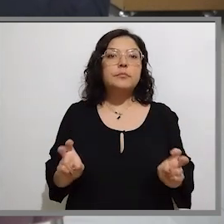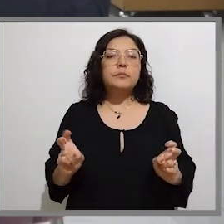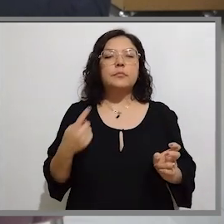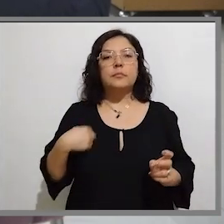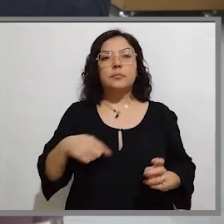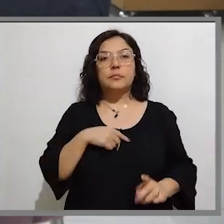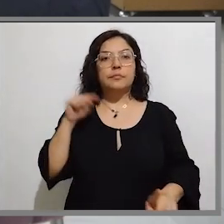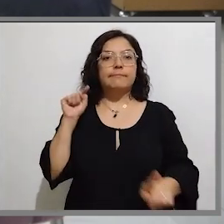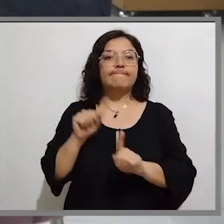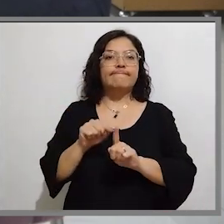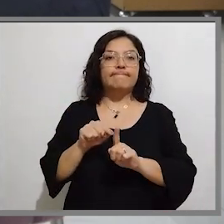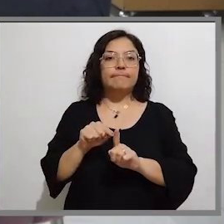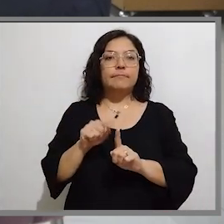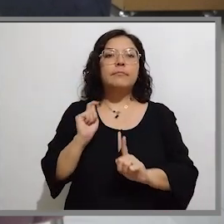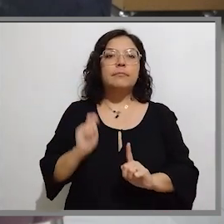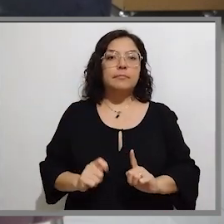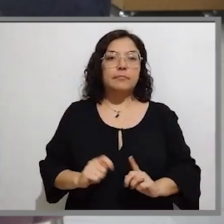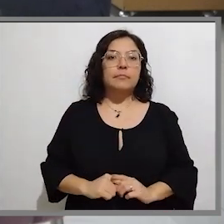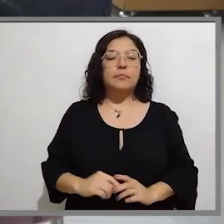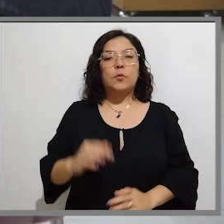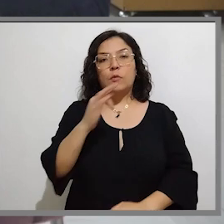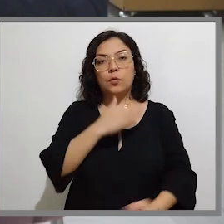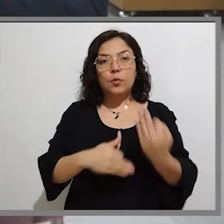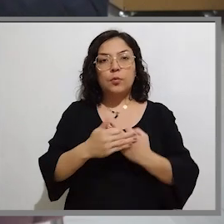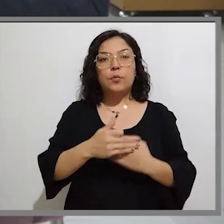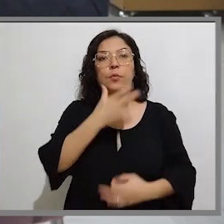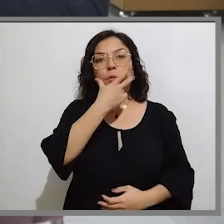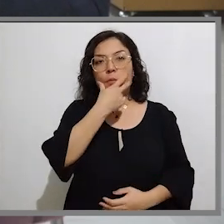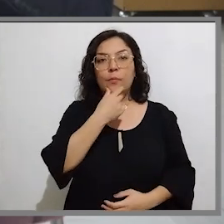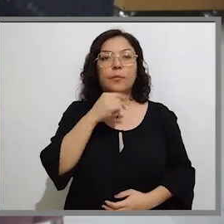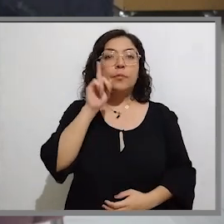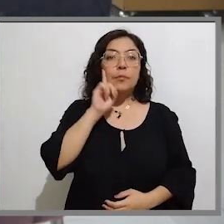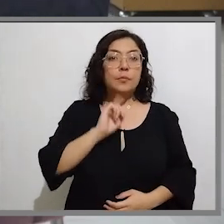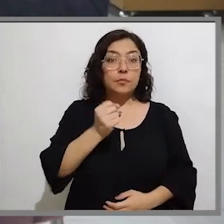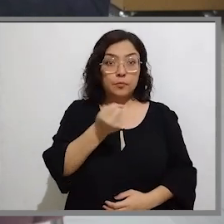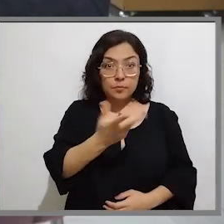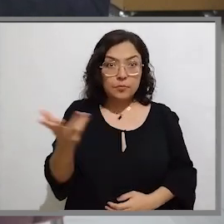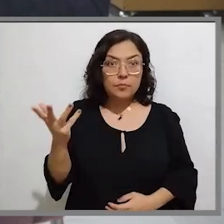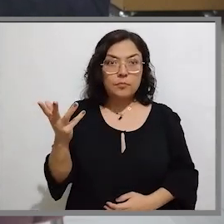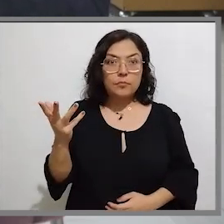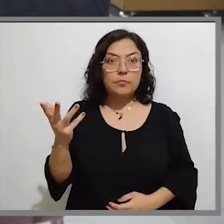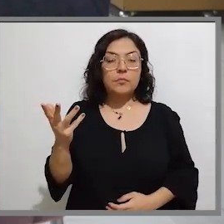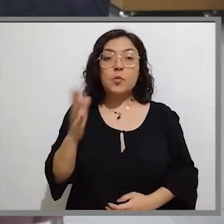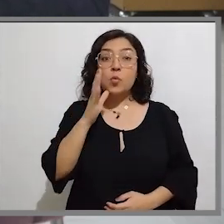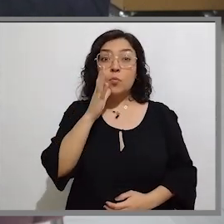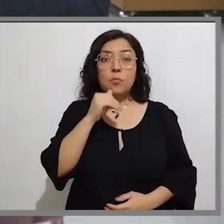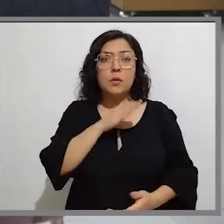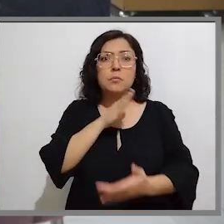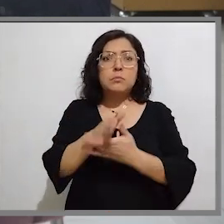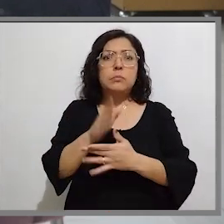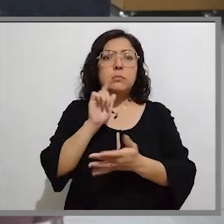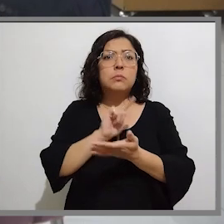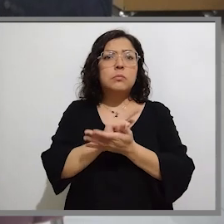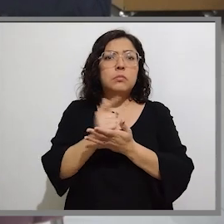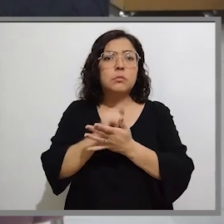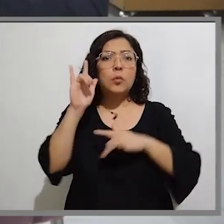lo queremos dedicar para mostrarles a todas y a todos ustedes que por algún motivo no pudieron acudir a la feria, las